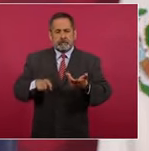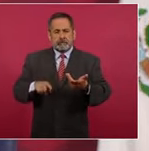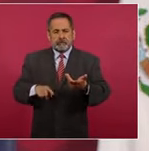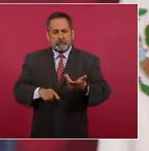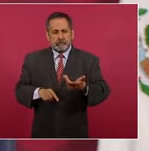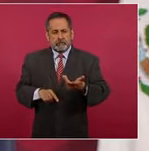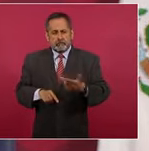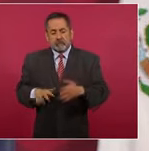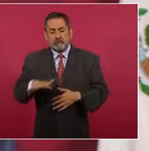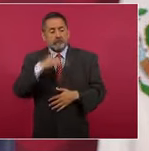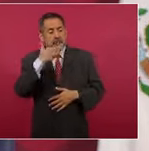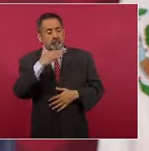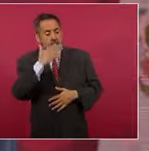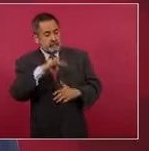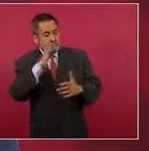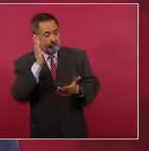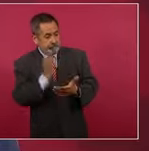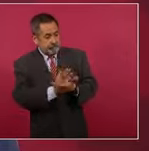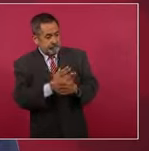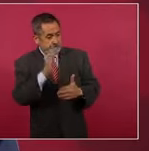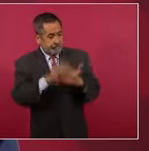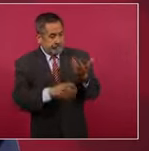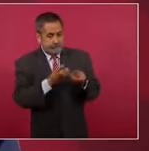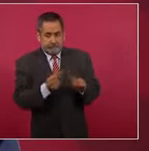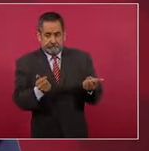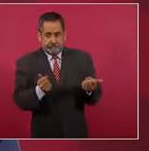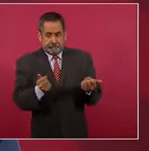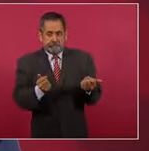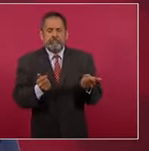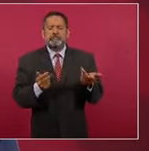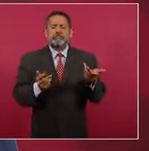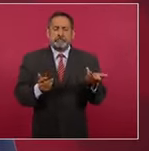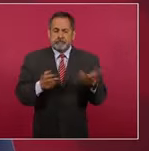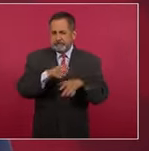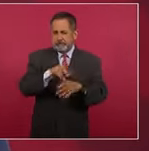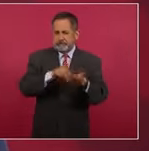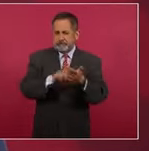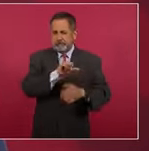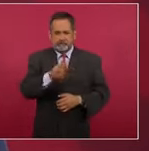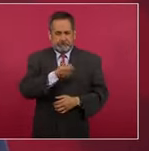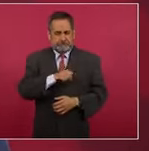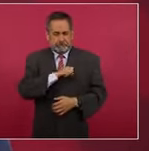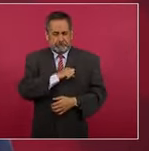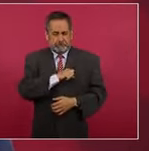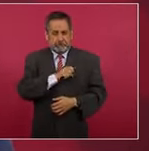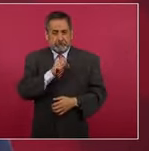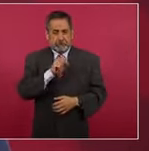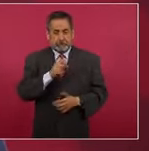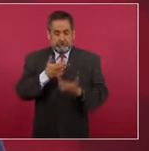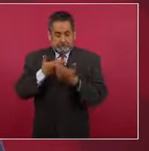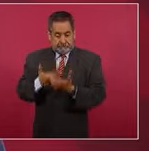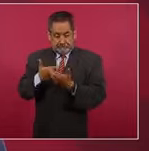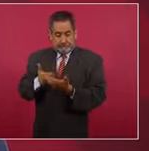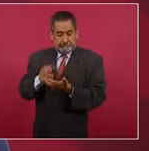acabábamos con la corrupción, en este caso en el sector salud, con el mismo